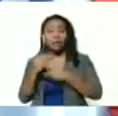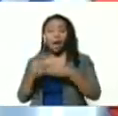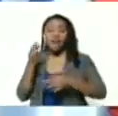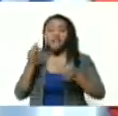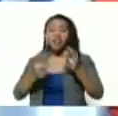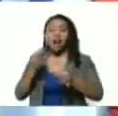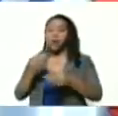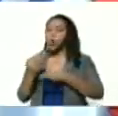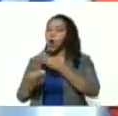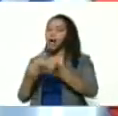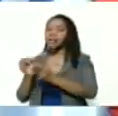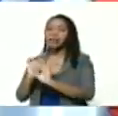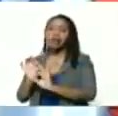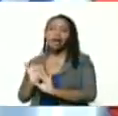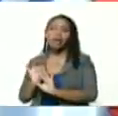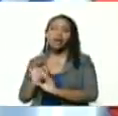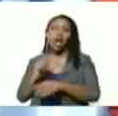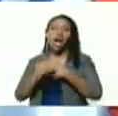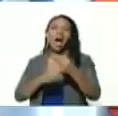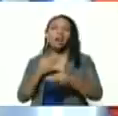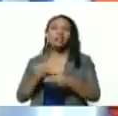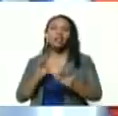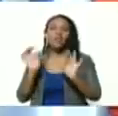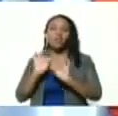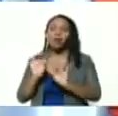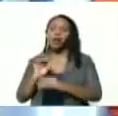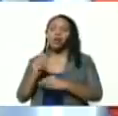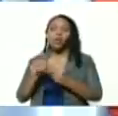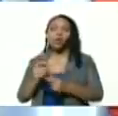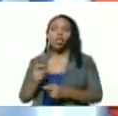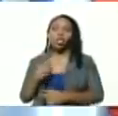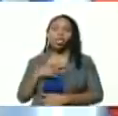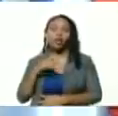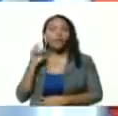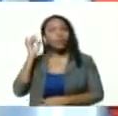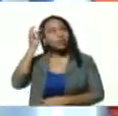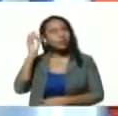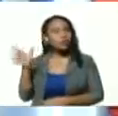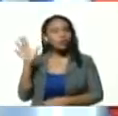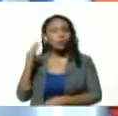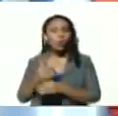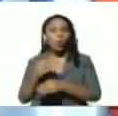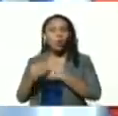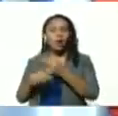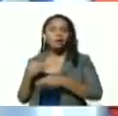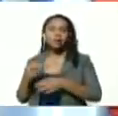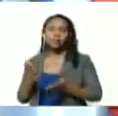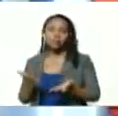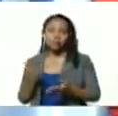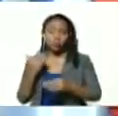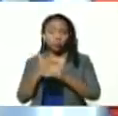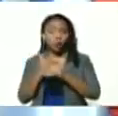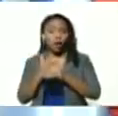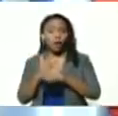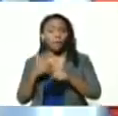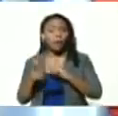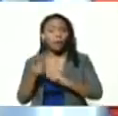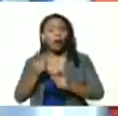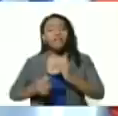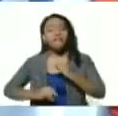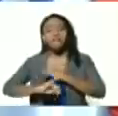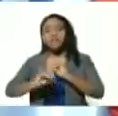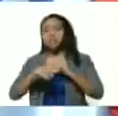no apela, lo hace de manera dolosa, no por negligencia, no, que lo hace adrede, para que